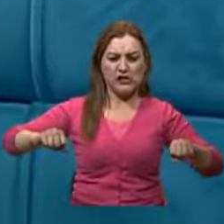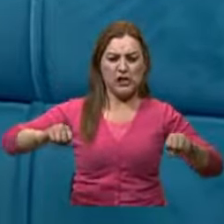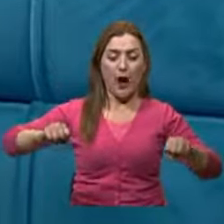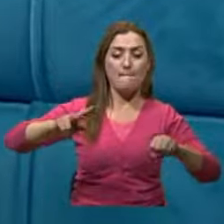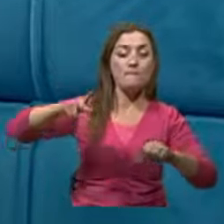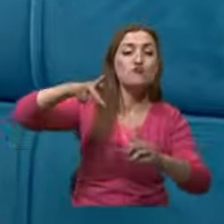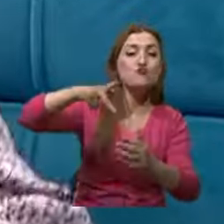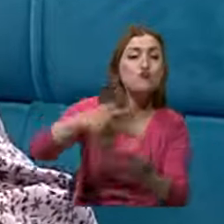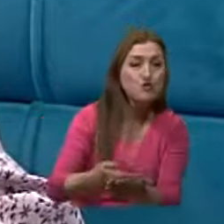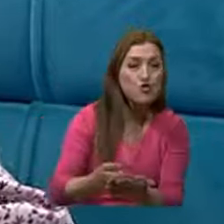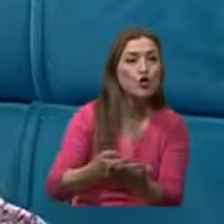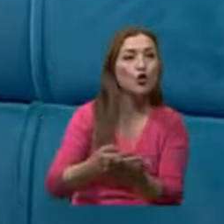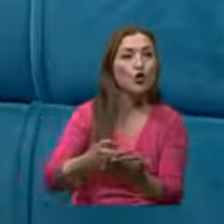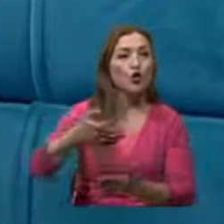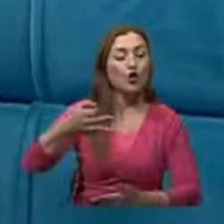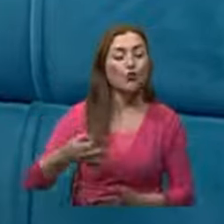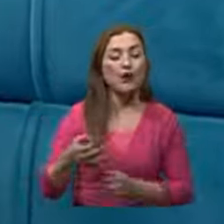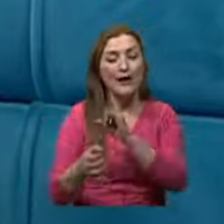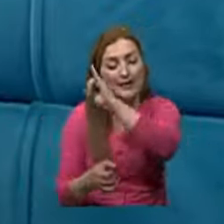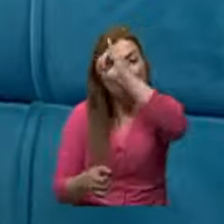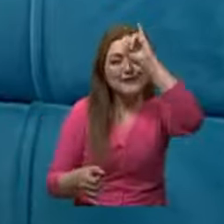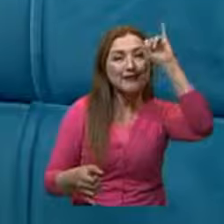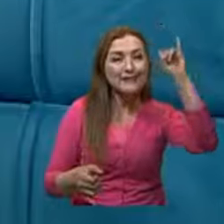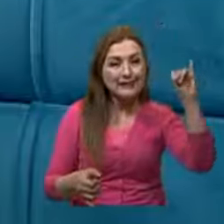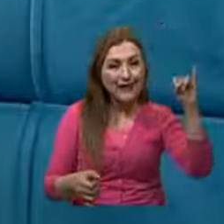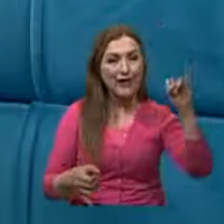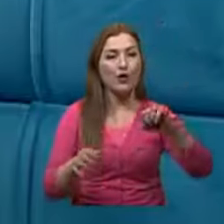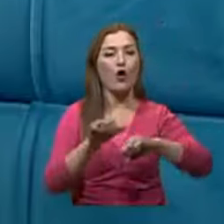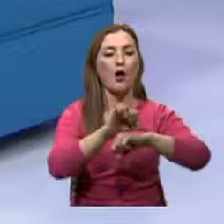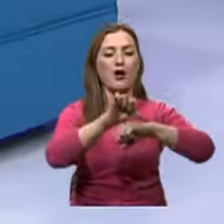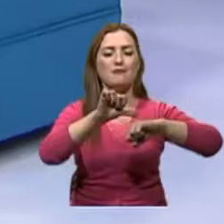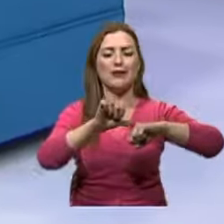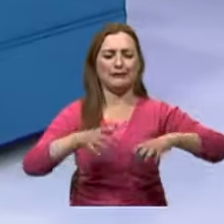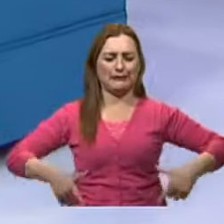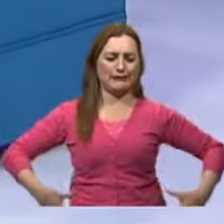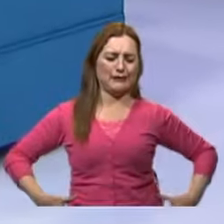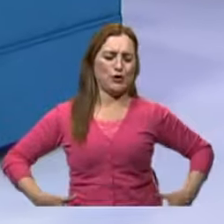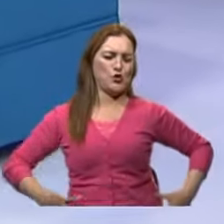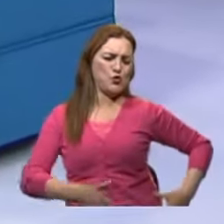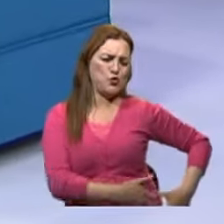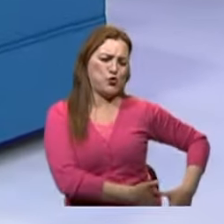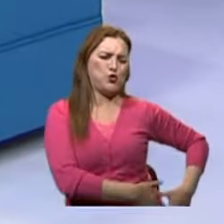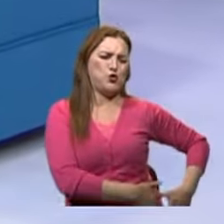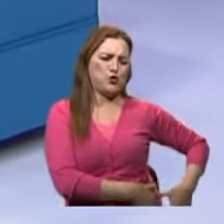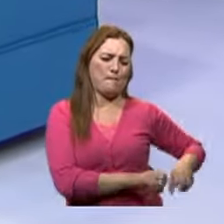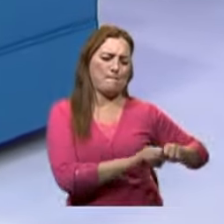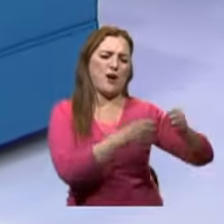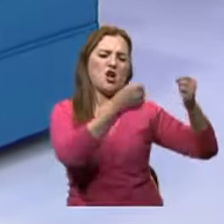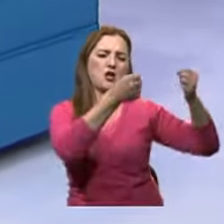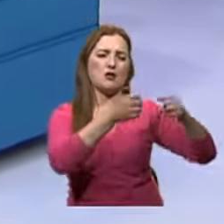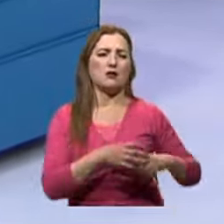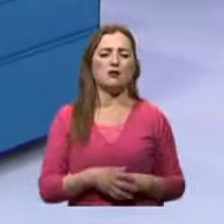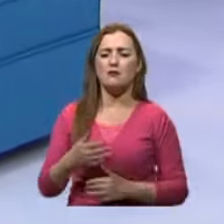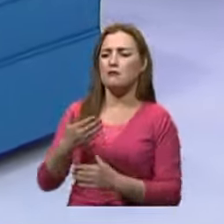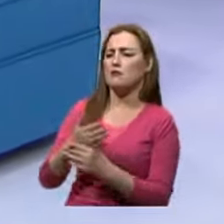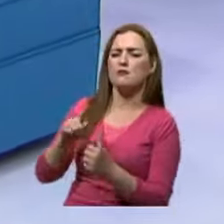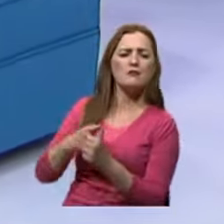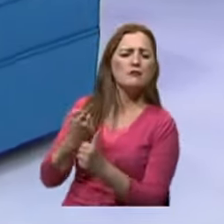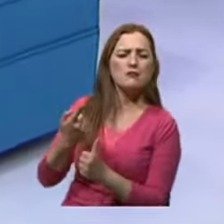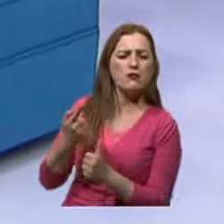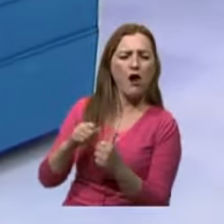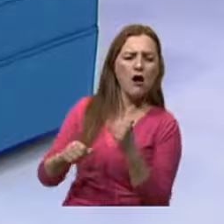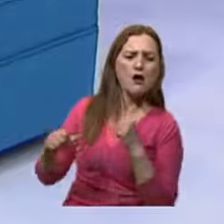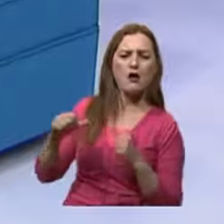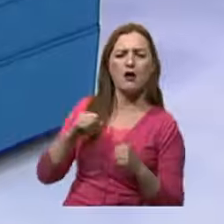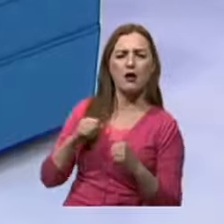caí justo del lado izquierdo, que es donde está la cirugía. Así es, y ahora nos contaba que tiene molestias. ¿Cuáles son las molestias principales de alguien que ha